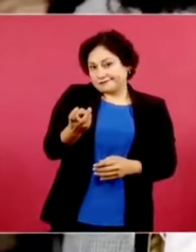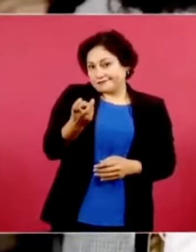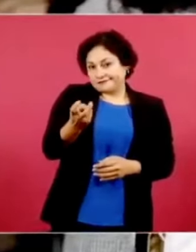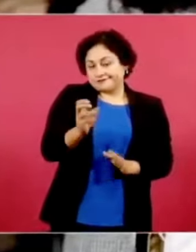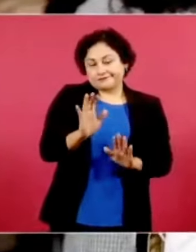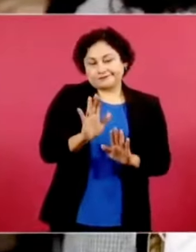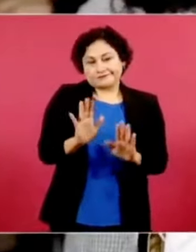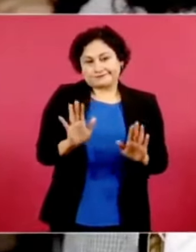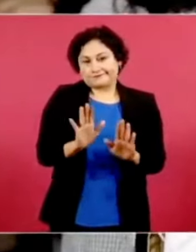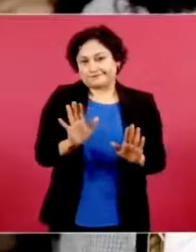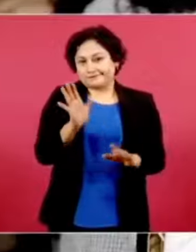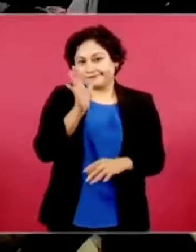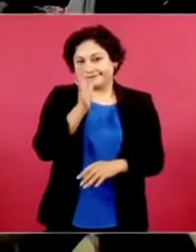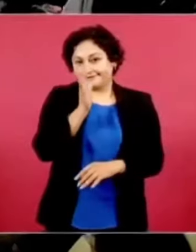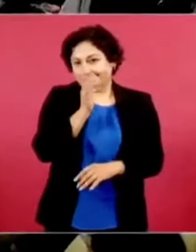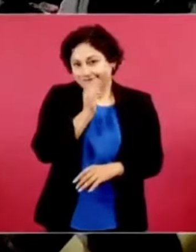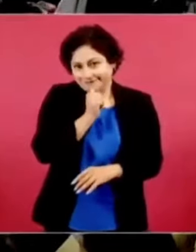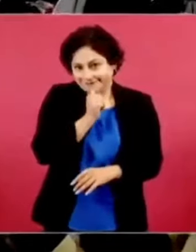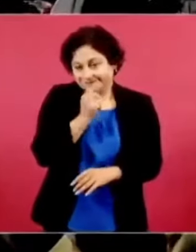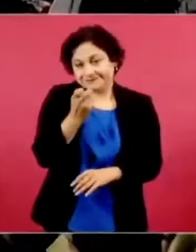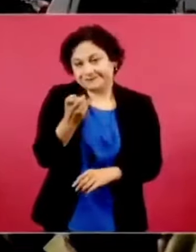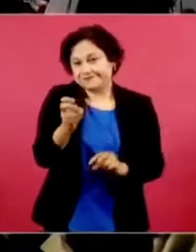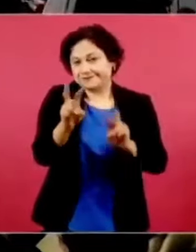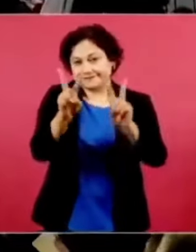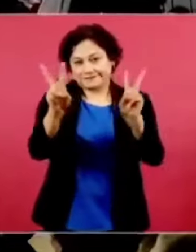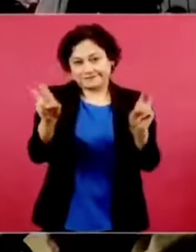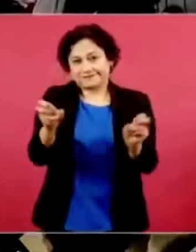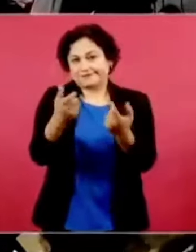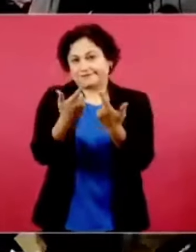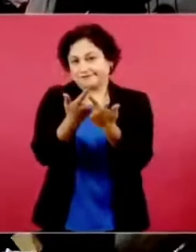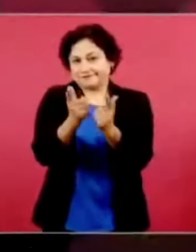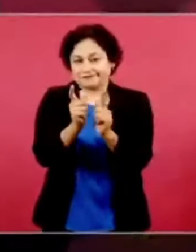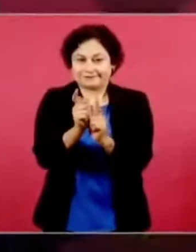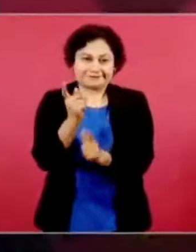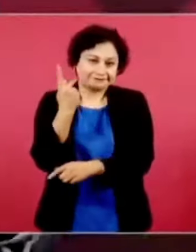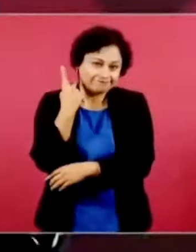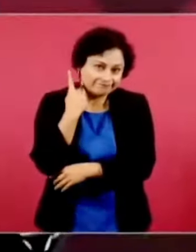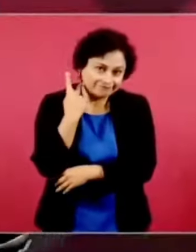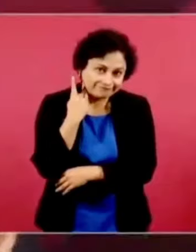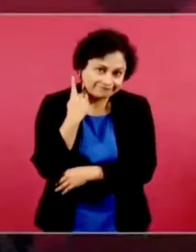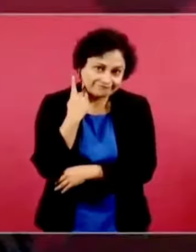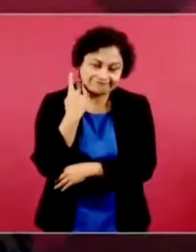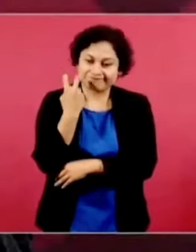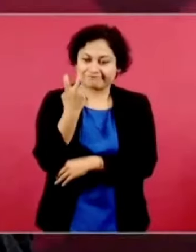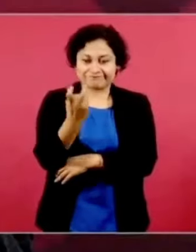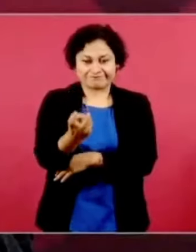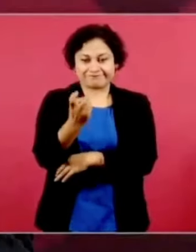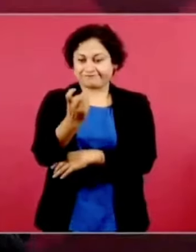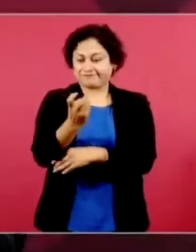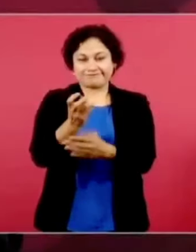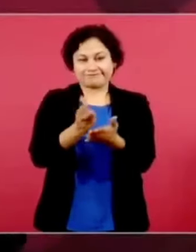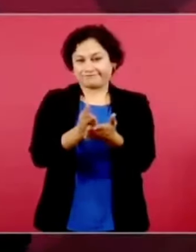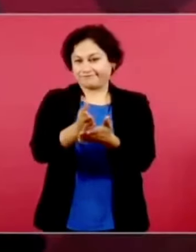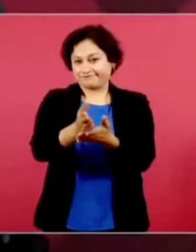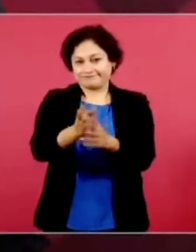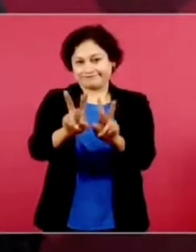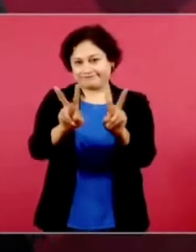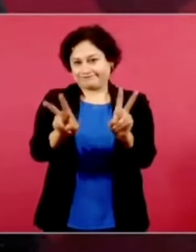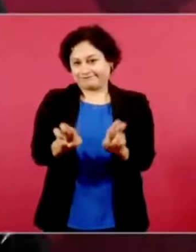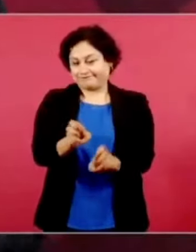que son de partidos. Entonces, eso no se puede. Pero lo otro.